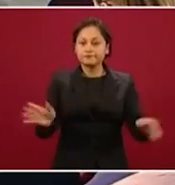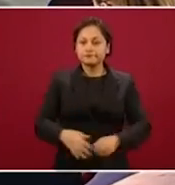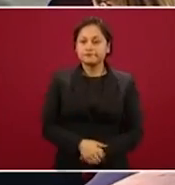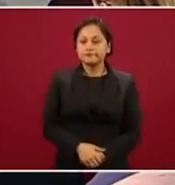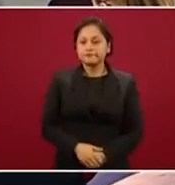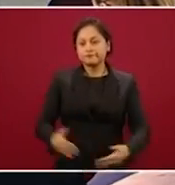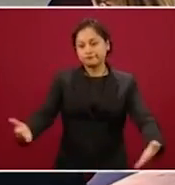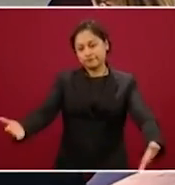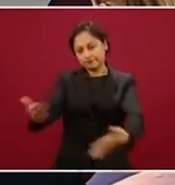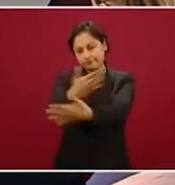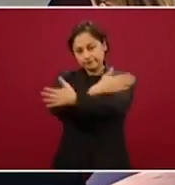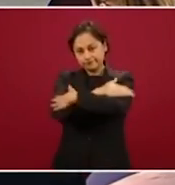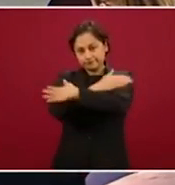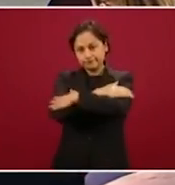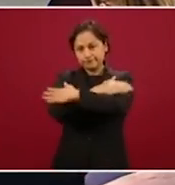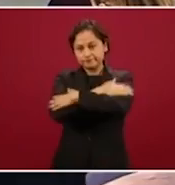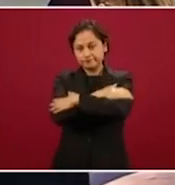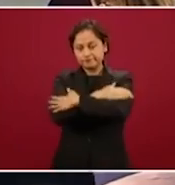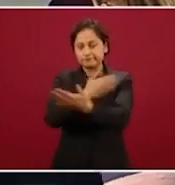Un abrazo.